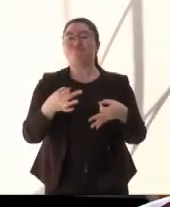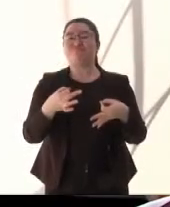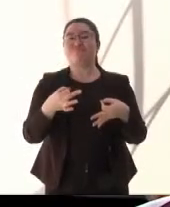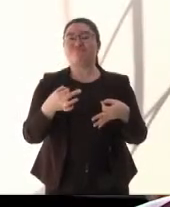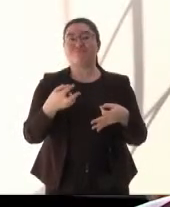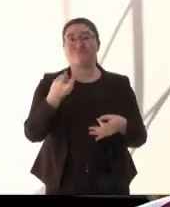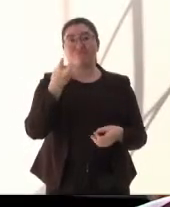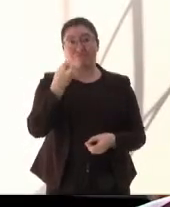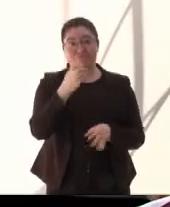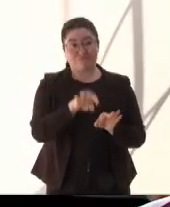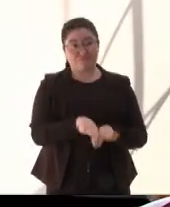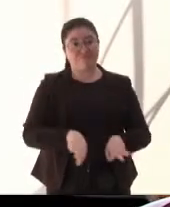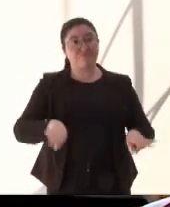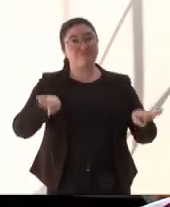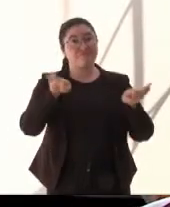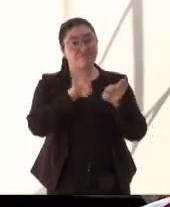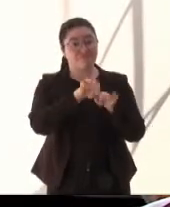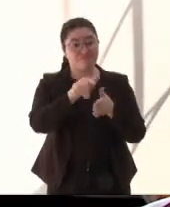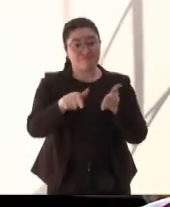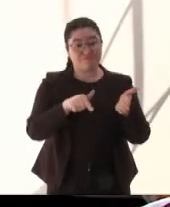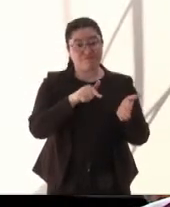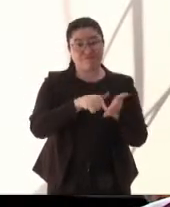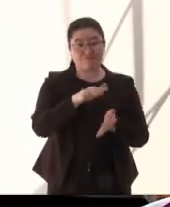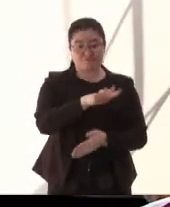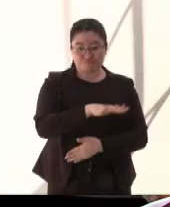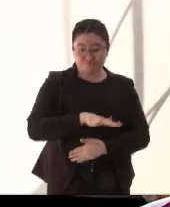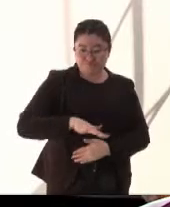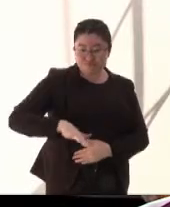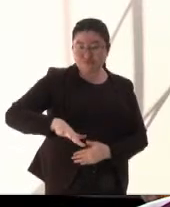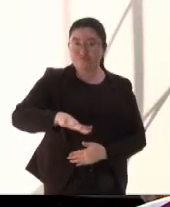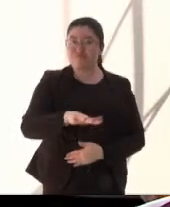importancia de que siempre nuestros espacios estén